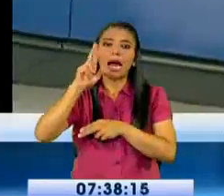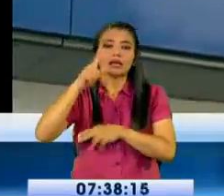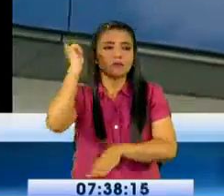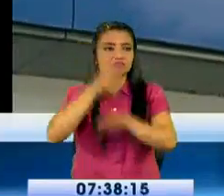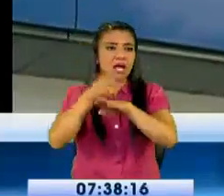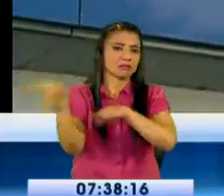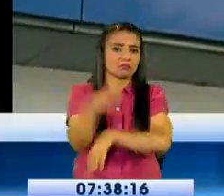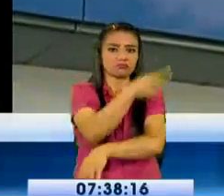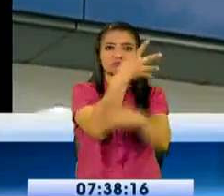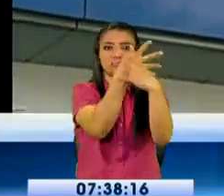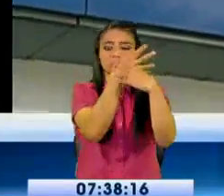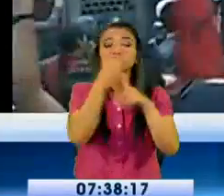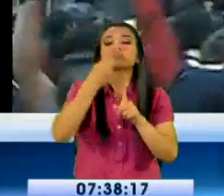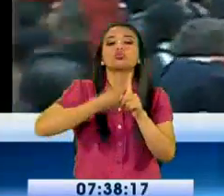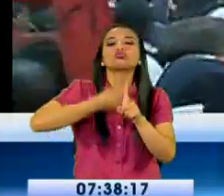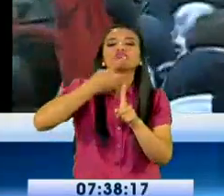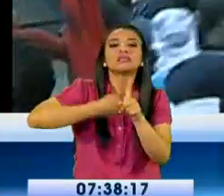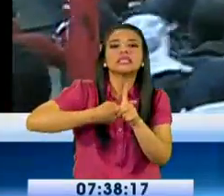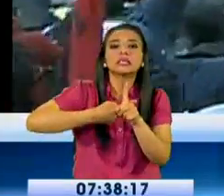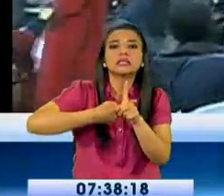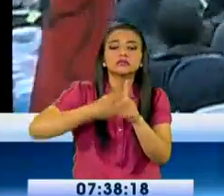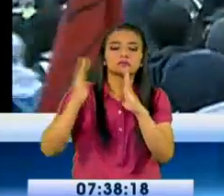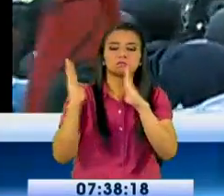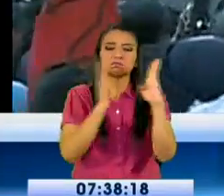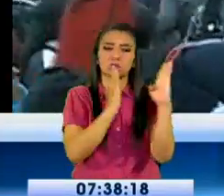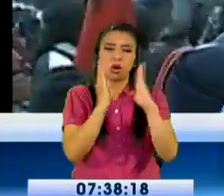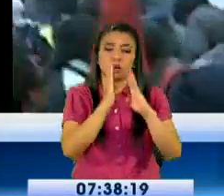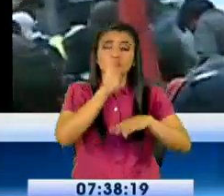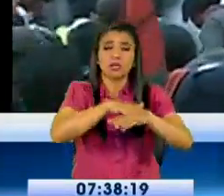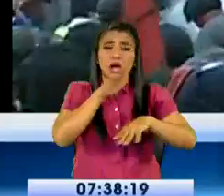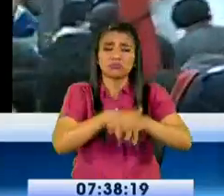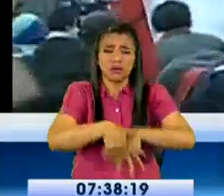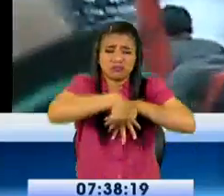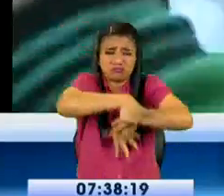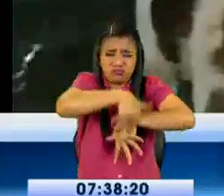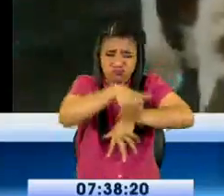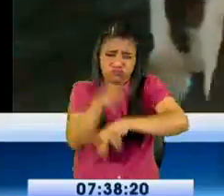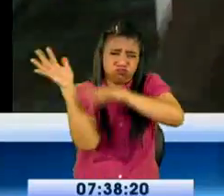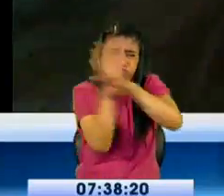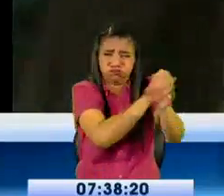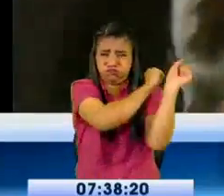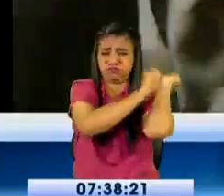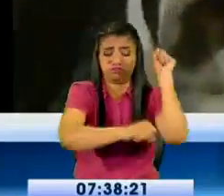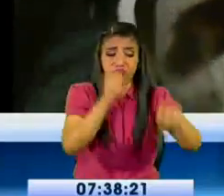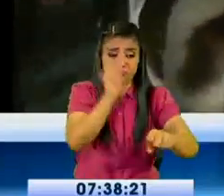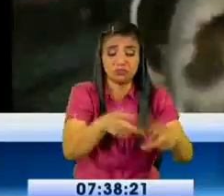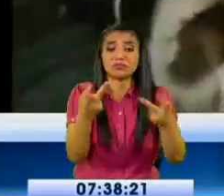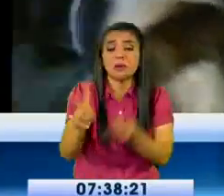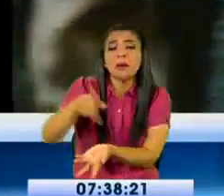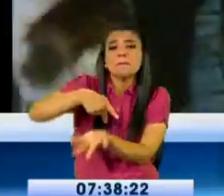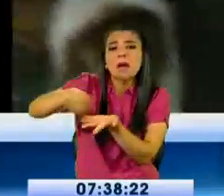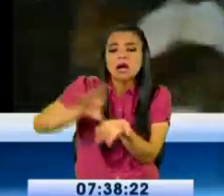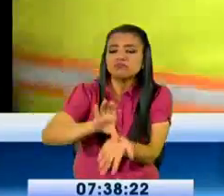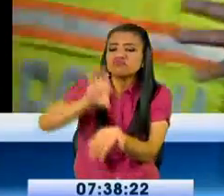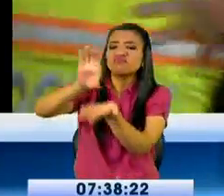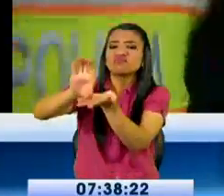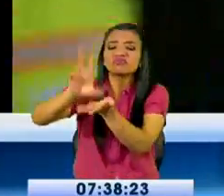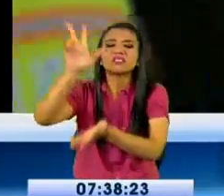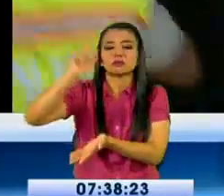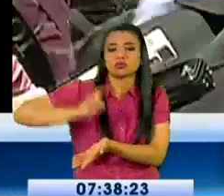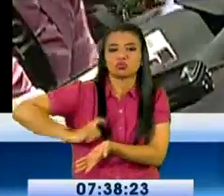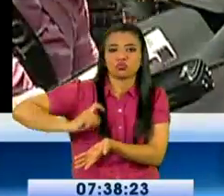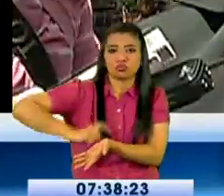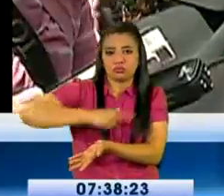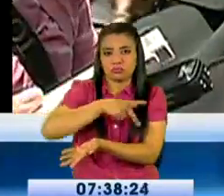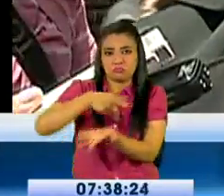de 2 meses por un presunto delito de ataque y resistencia. Además, deberá pagar una indemnización equivalente a